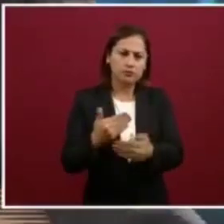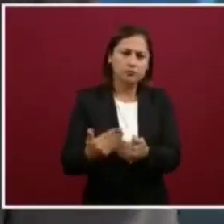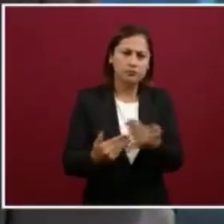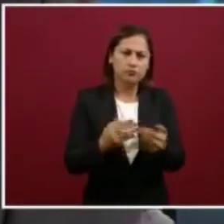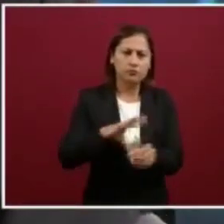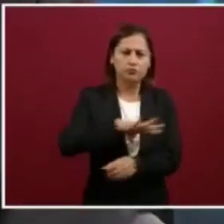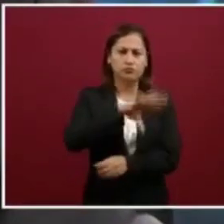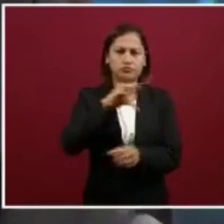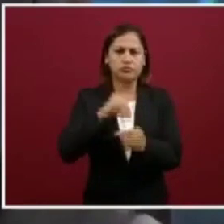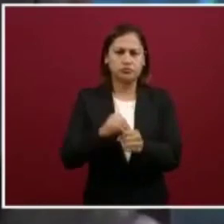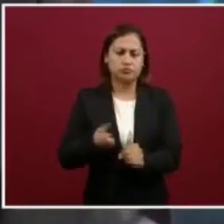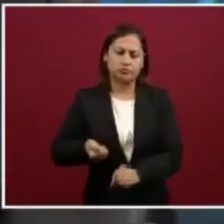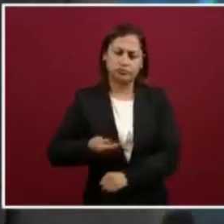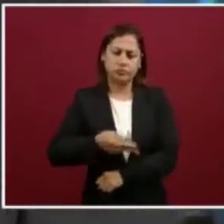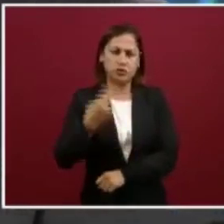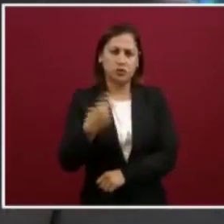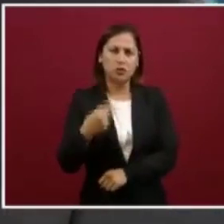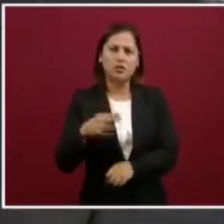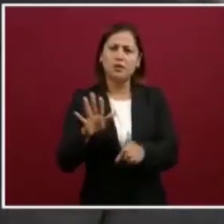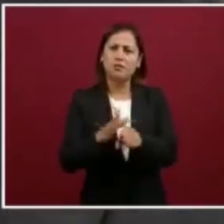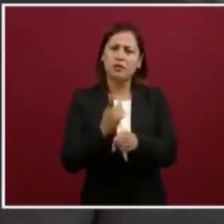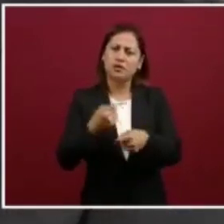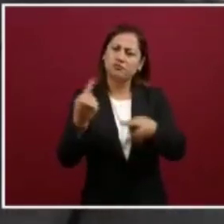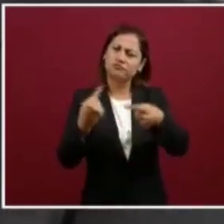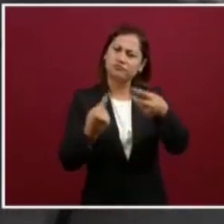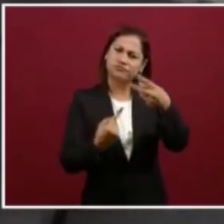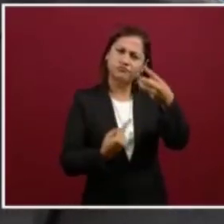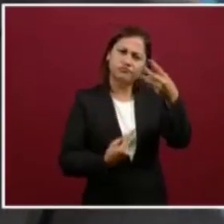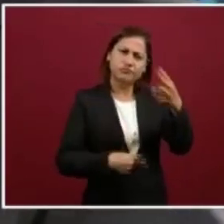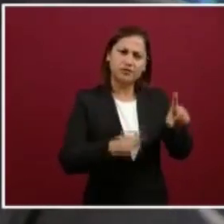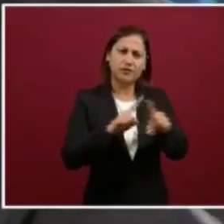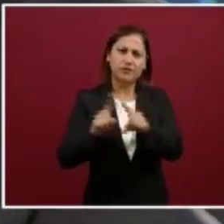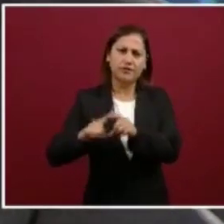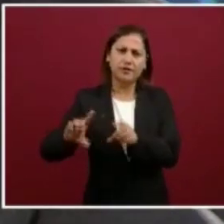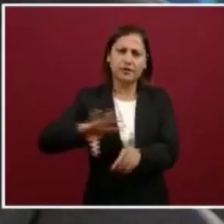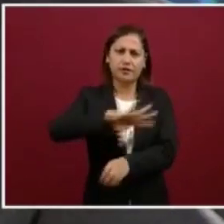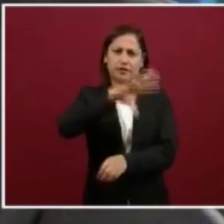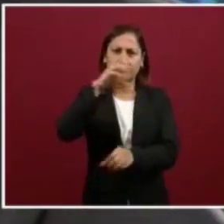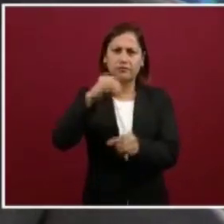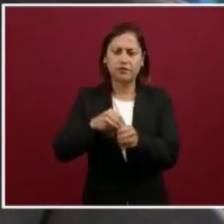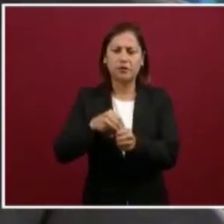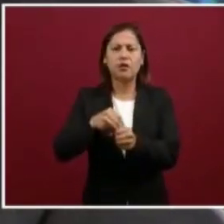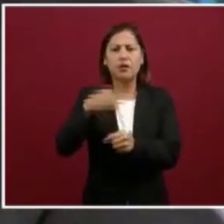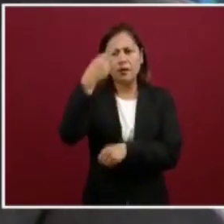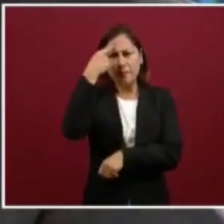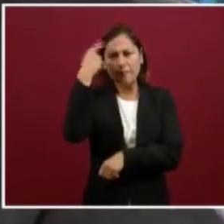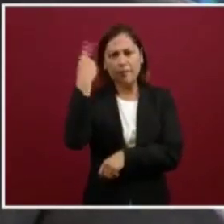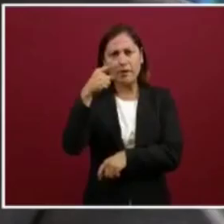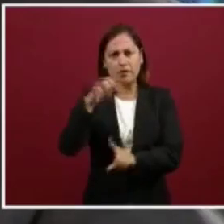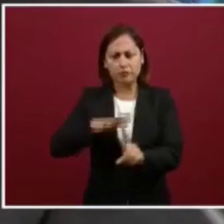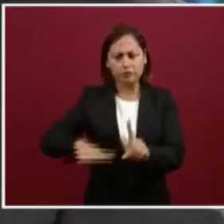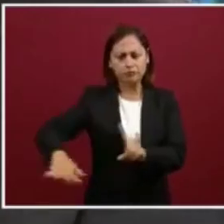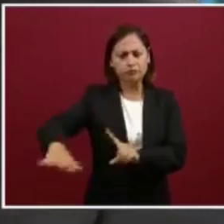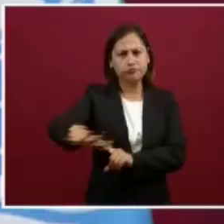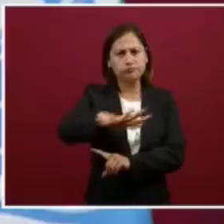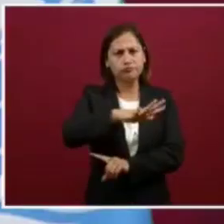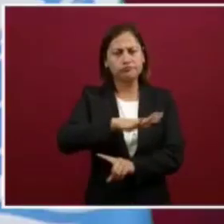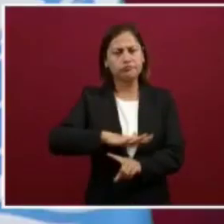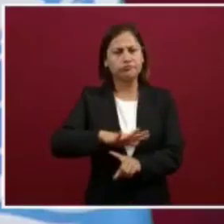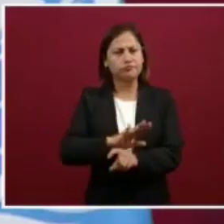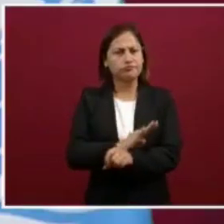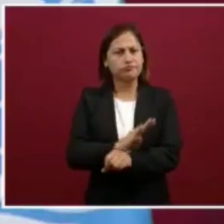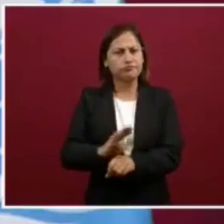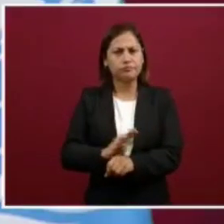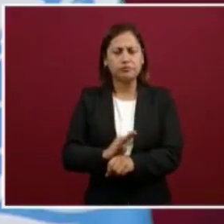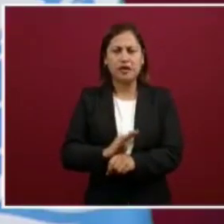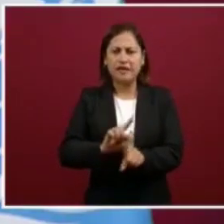las facetas que deben ser tomadas en cuenta para el bienestar social, para que el Sur de México y los